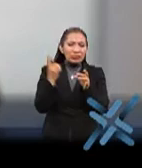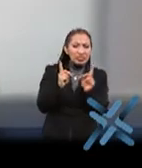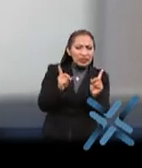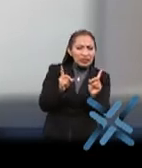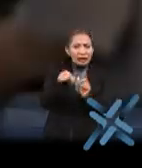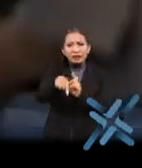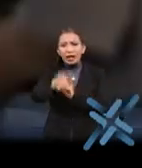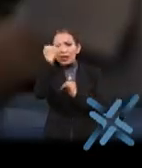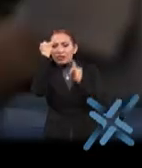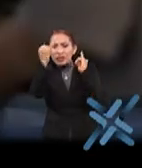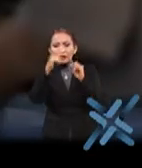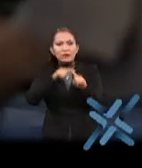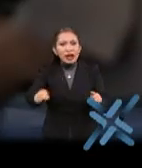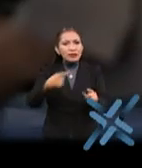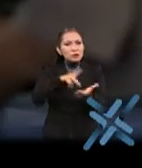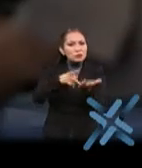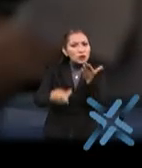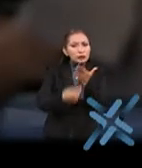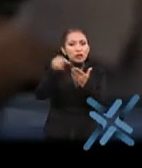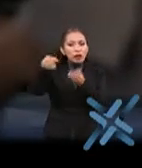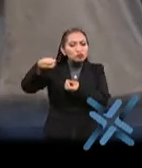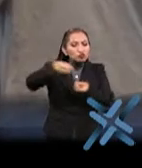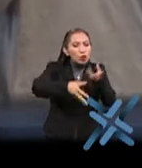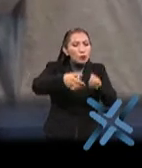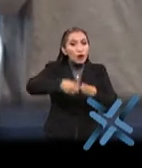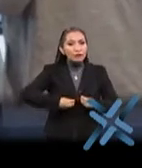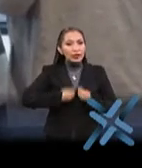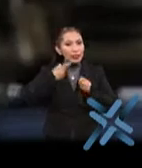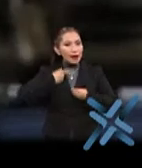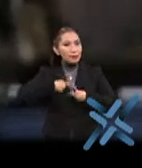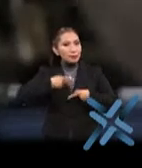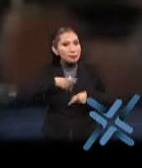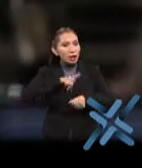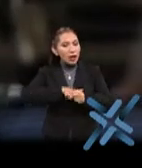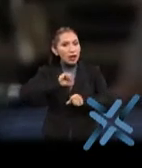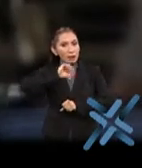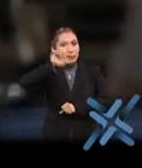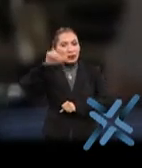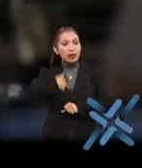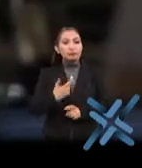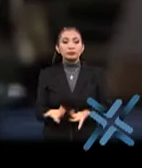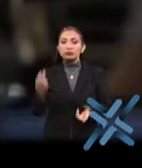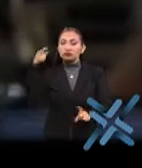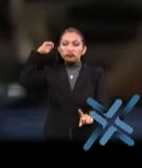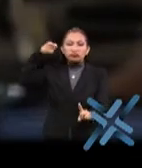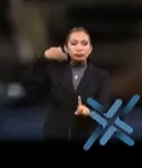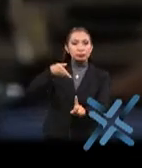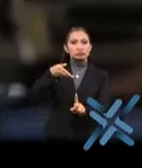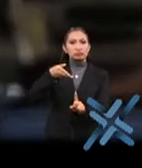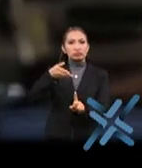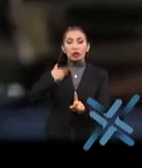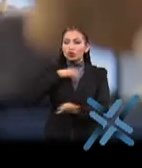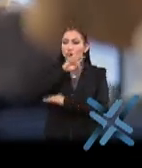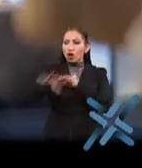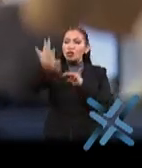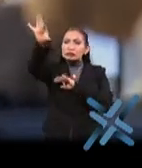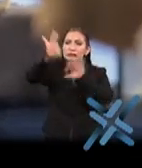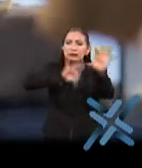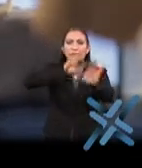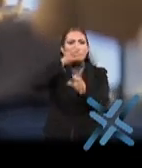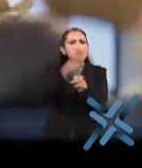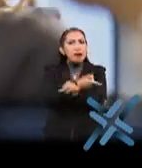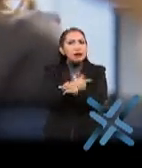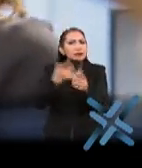e iniciativas en todos los temas que aportan a tu vida personal y profesional. Con la misión de dar a conocer todo lo que sucede en el